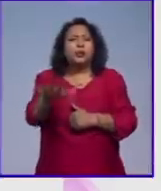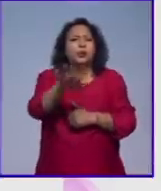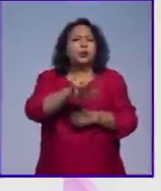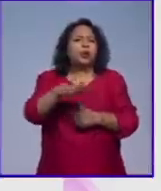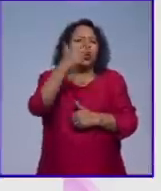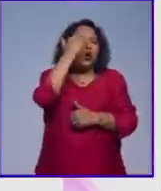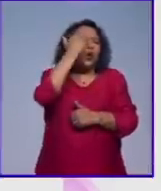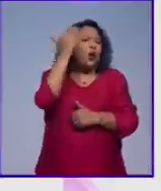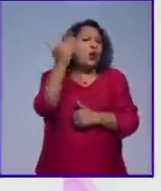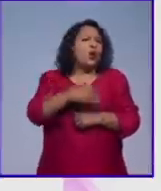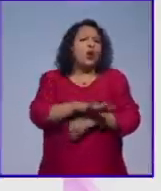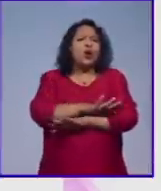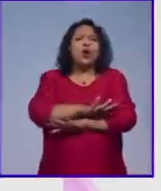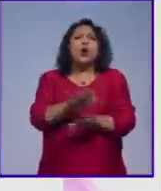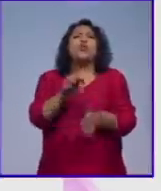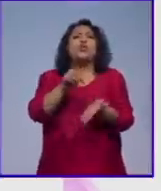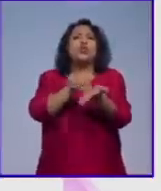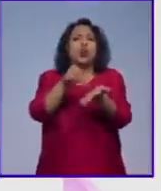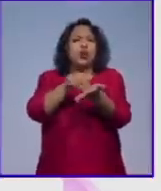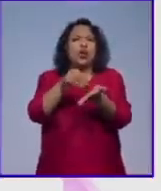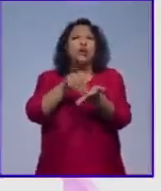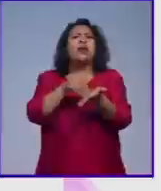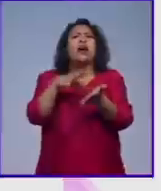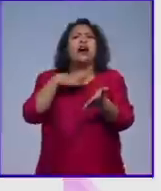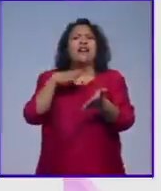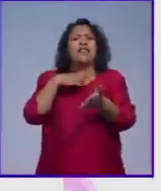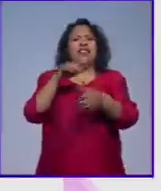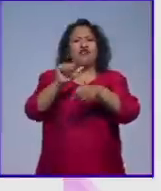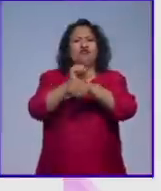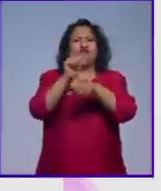espectáculo horrible porque todavía estaban ahí los tanques.